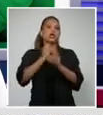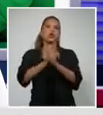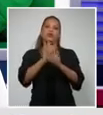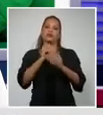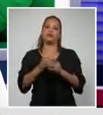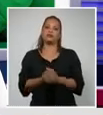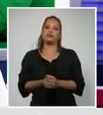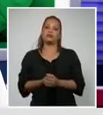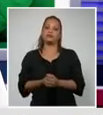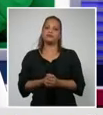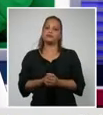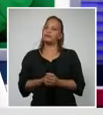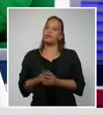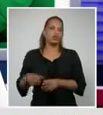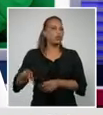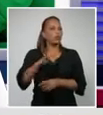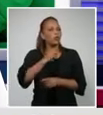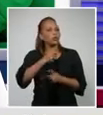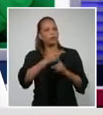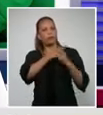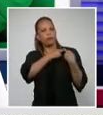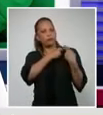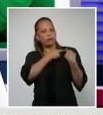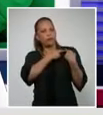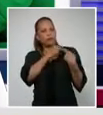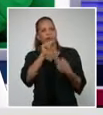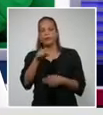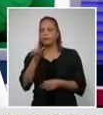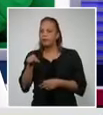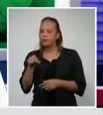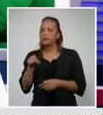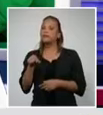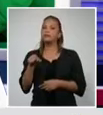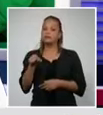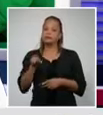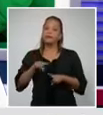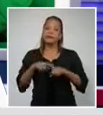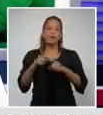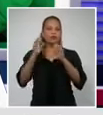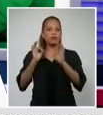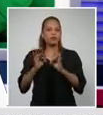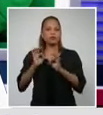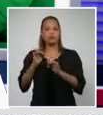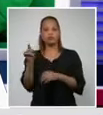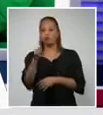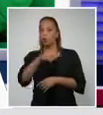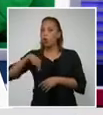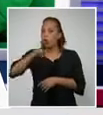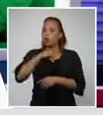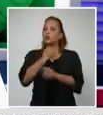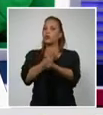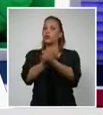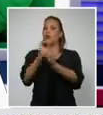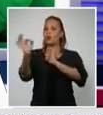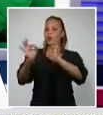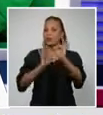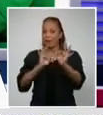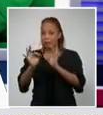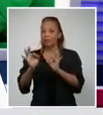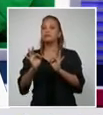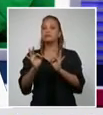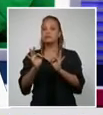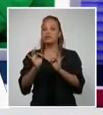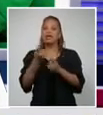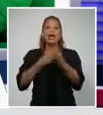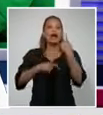todo es responsabilidad de las personas, aunque siempre, si nos protegemos, aunque tengas contacto con un caso